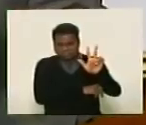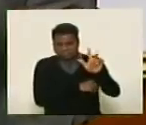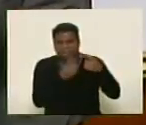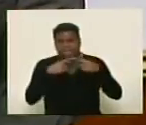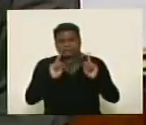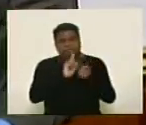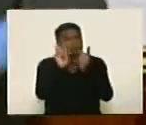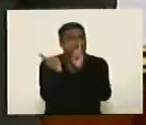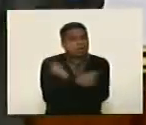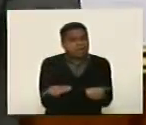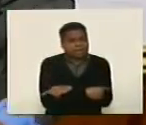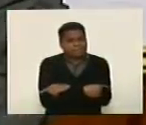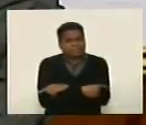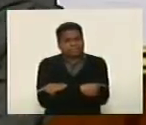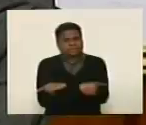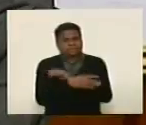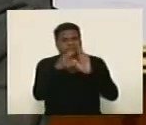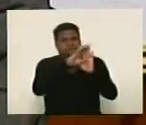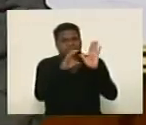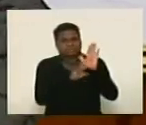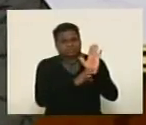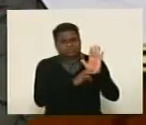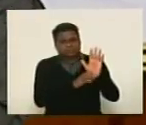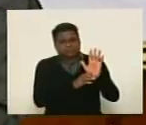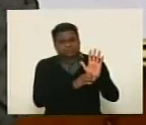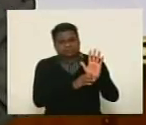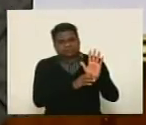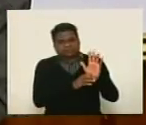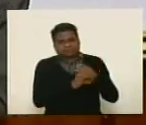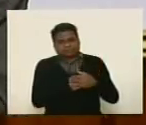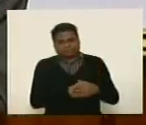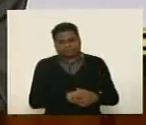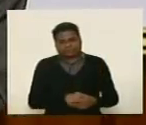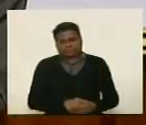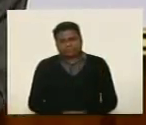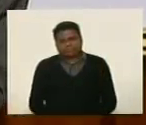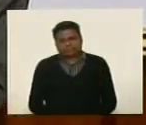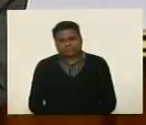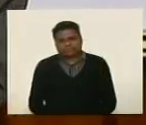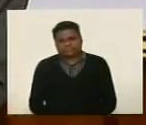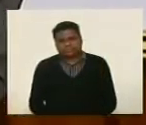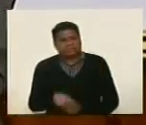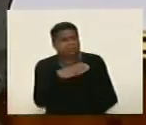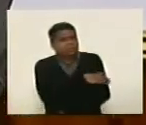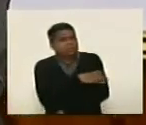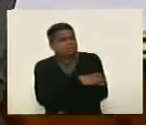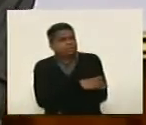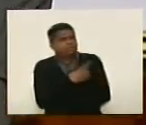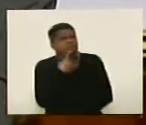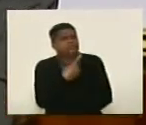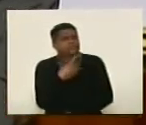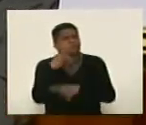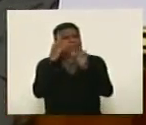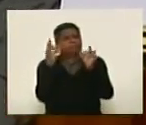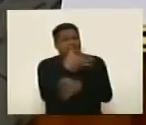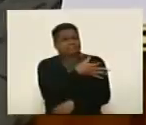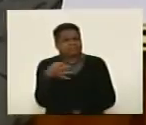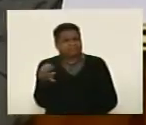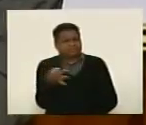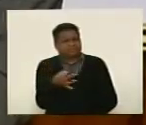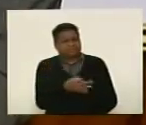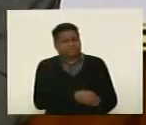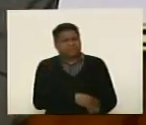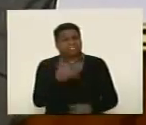a la reforma constitucional, que por cierto la ganó la oposición, dice exactamente lo mismo. Dice: